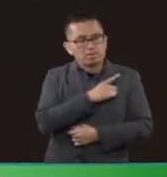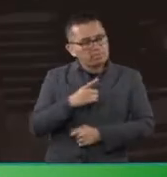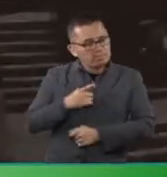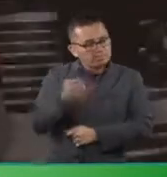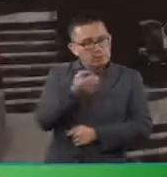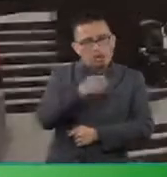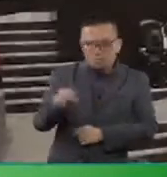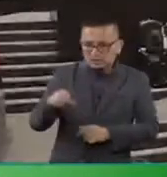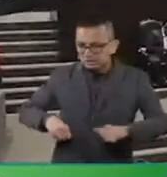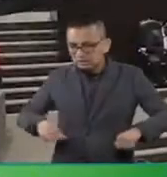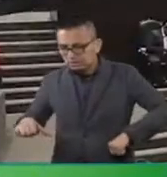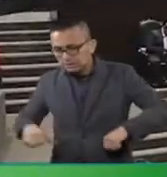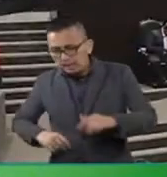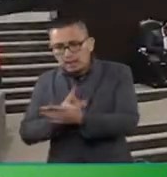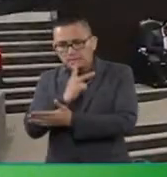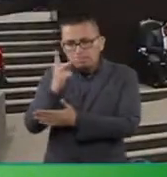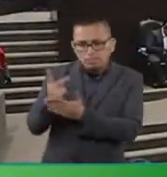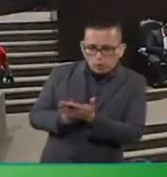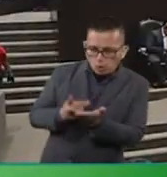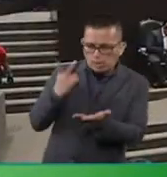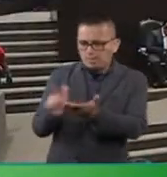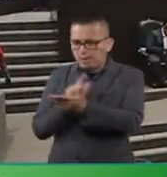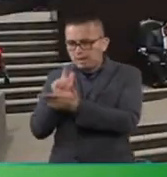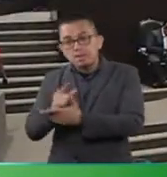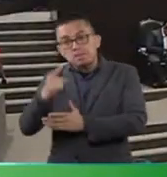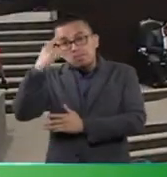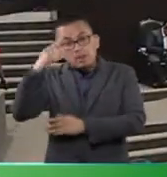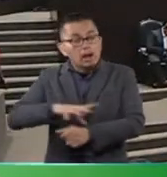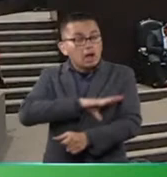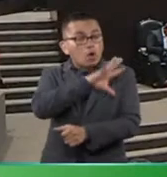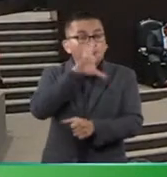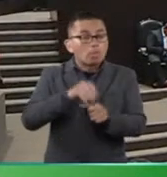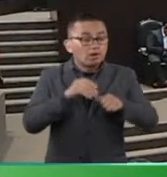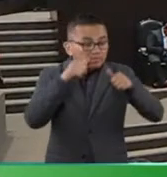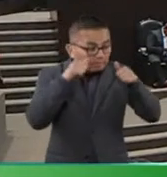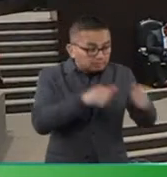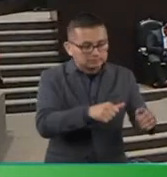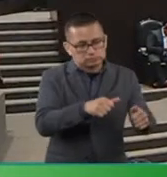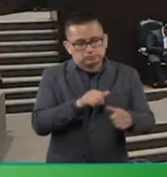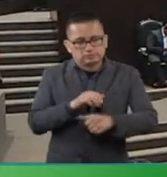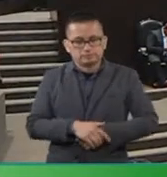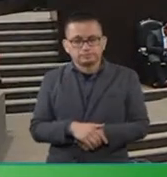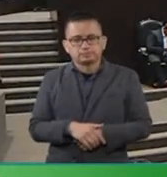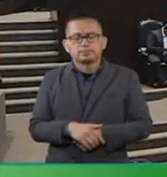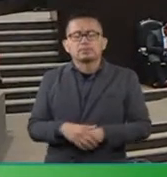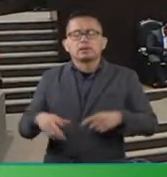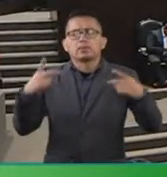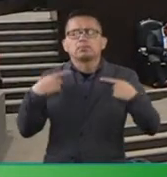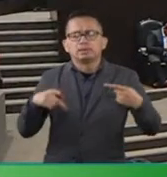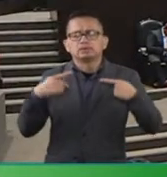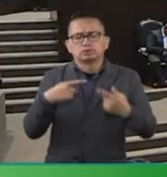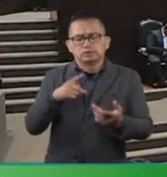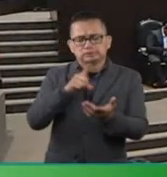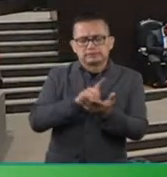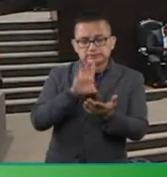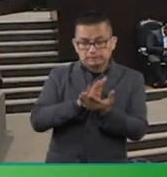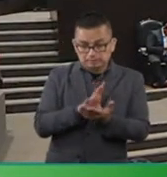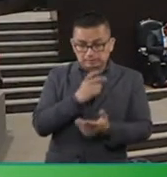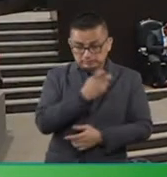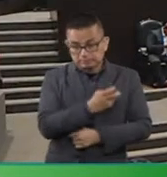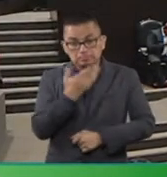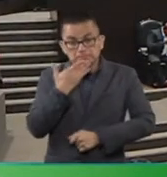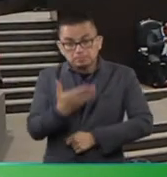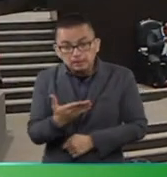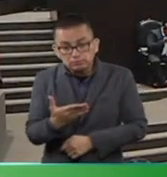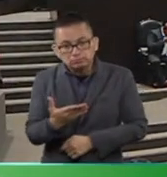integral Es decir para hablar de bienestar de las personas con discapacidad es también necesario